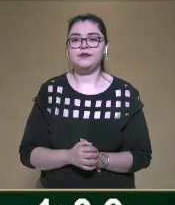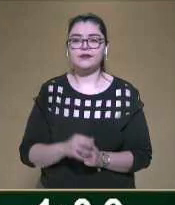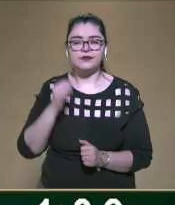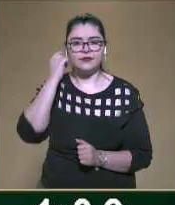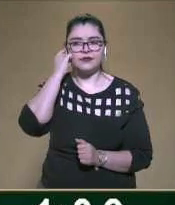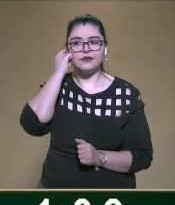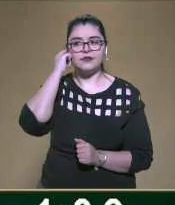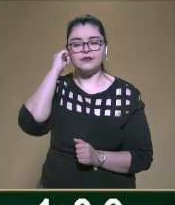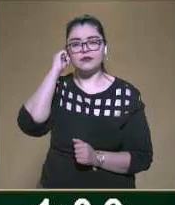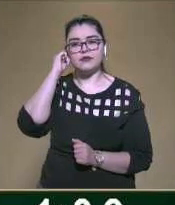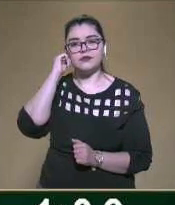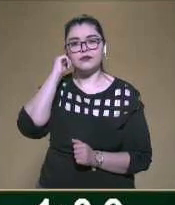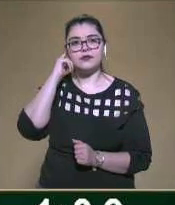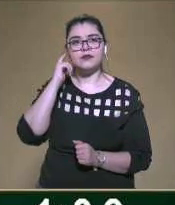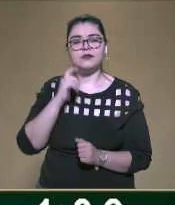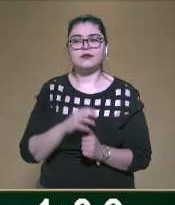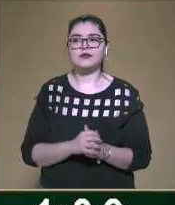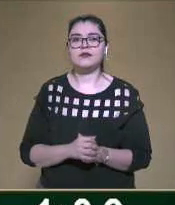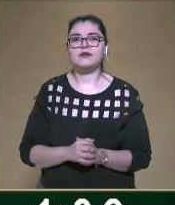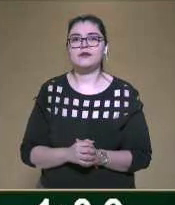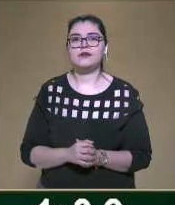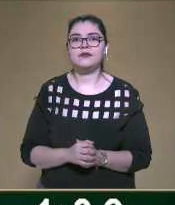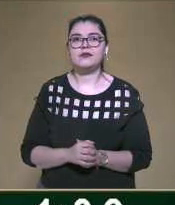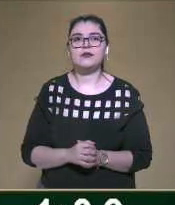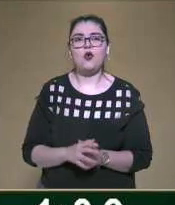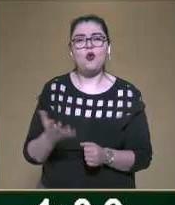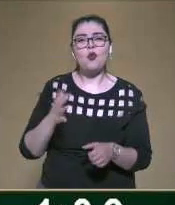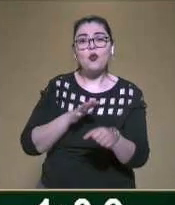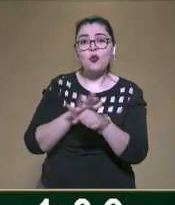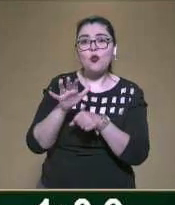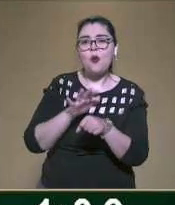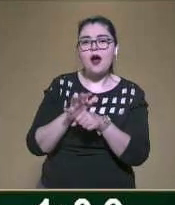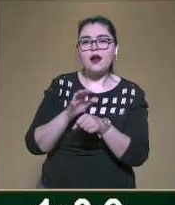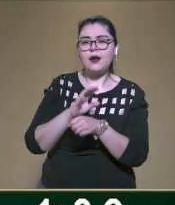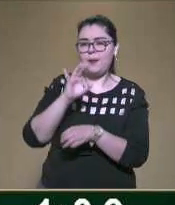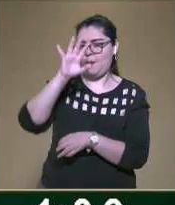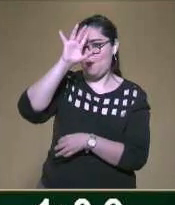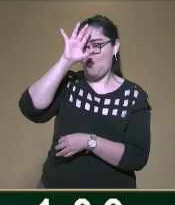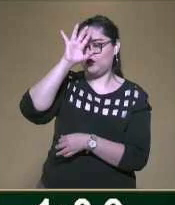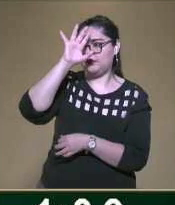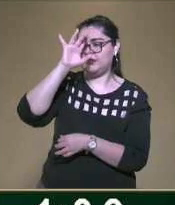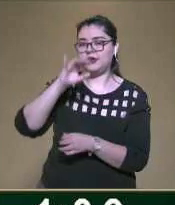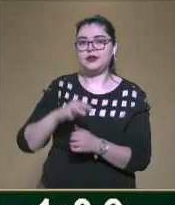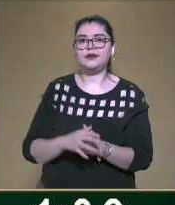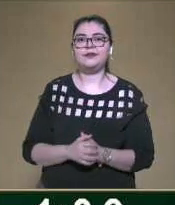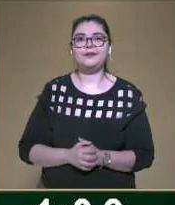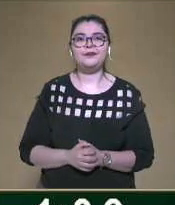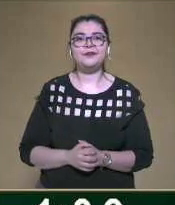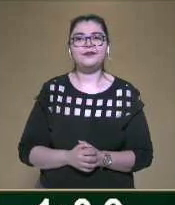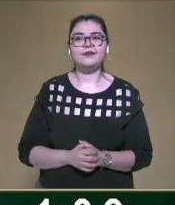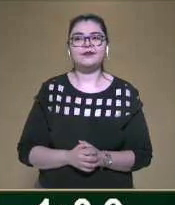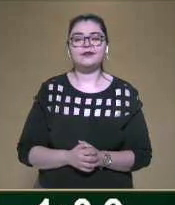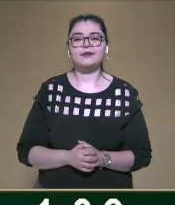de estos es Monterrey? A ver, buscamos aquí en la lista. El número 30 y qué?